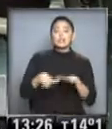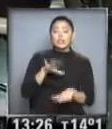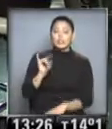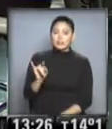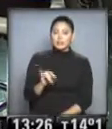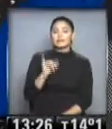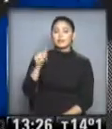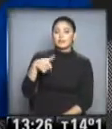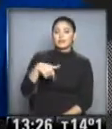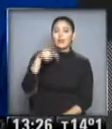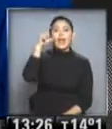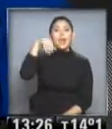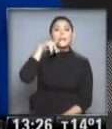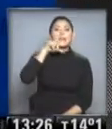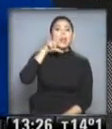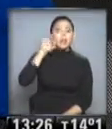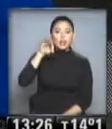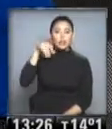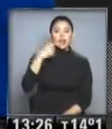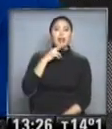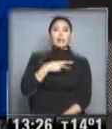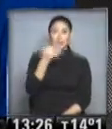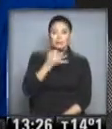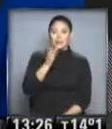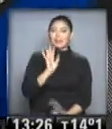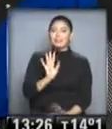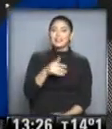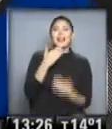así emilio ruchansky ahora dije de tu apellido de unas gracias